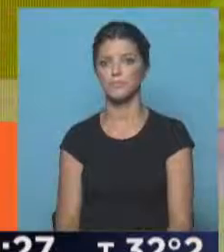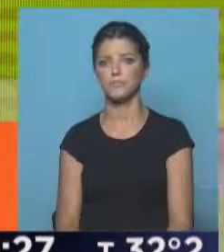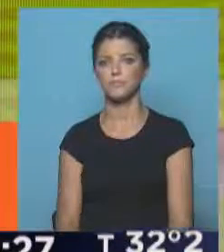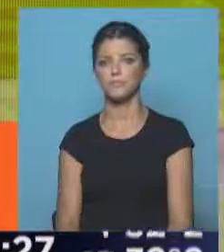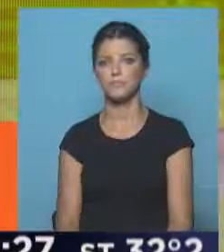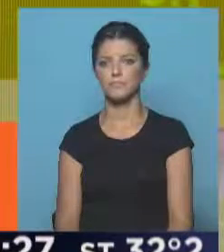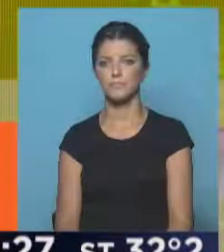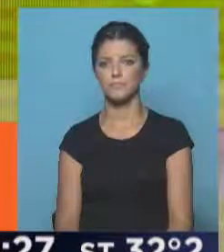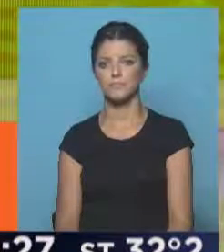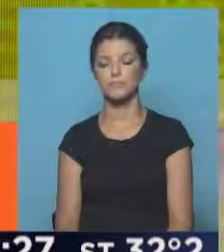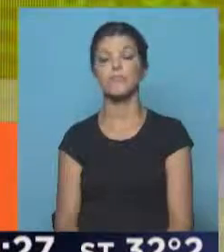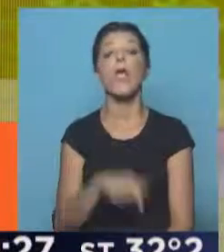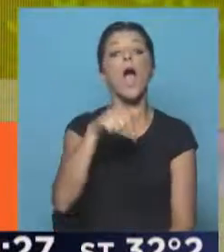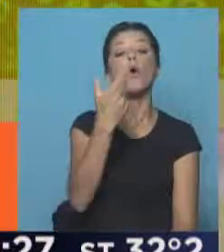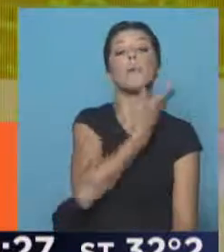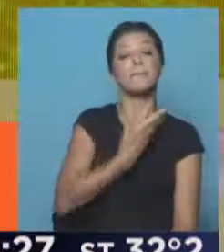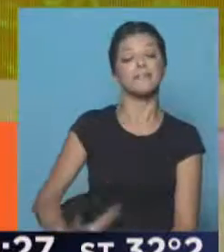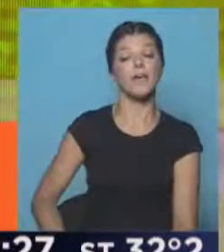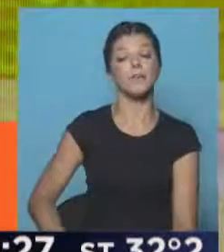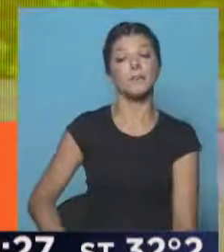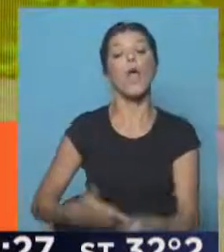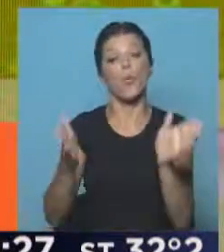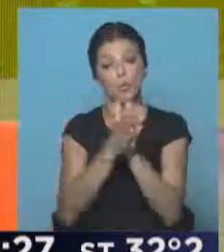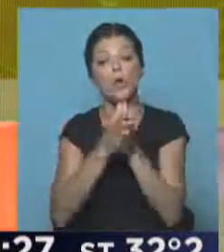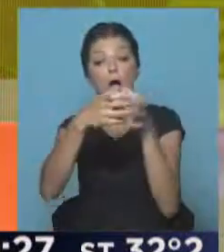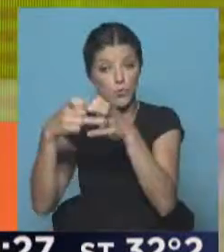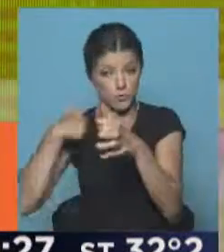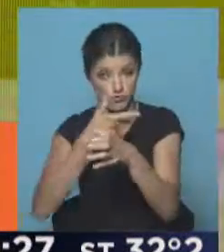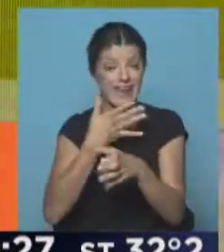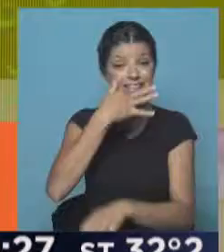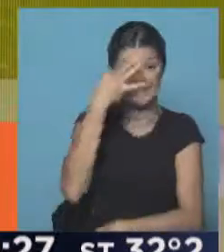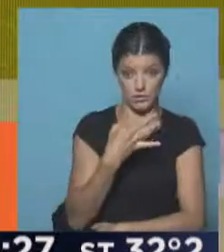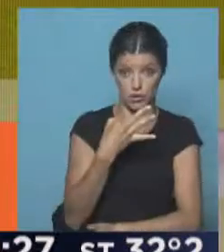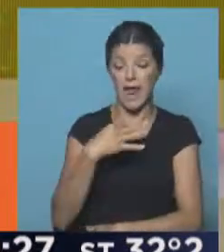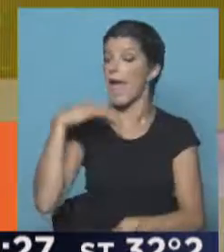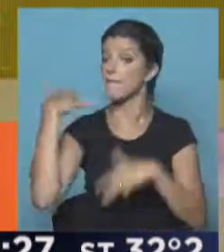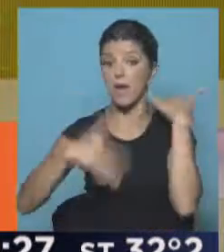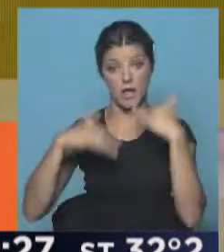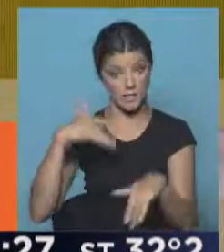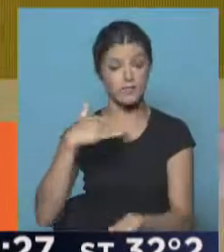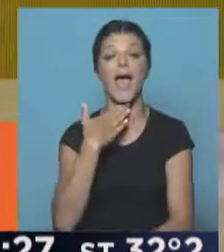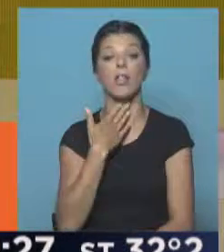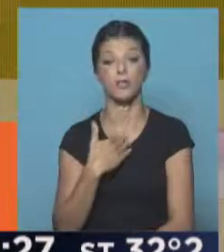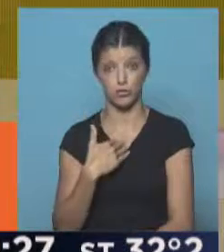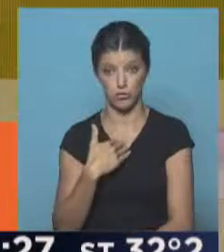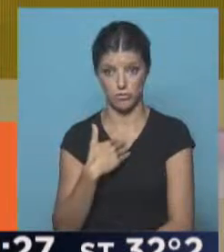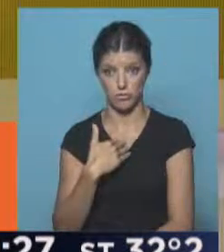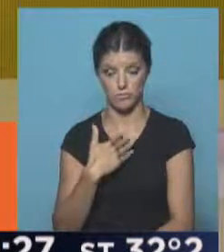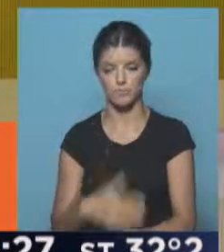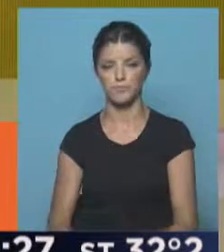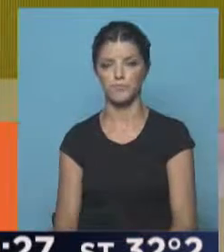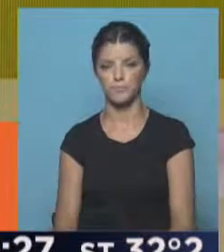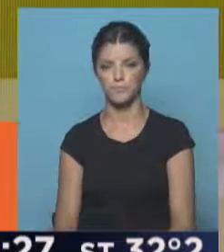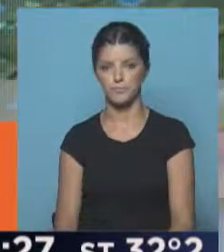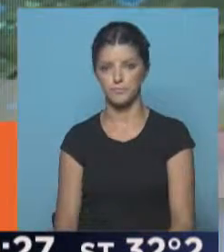por decisión del presidente coincidiendo con organizaciones sociales la emergencia era que había que evitar